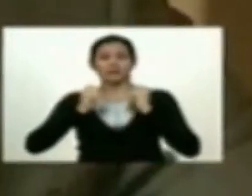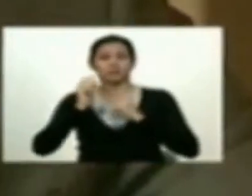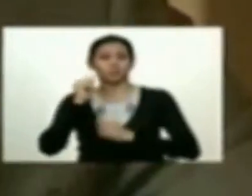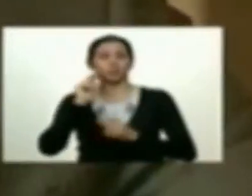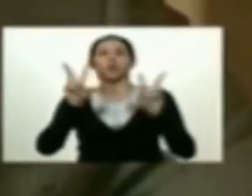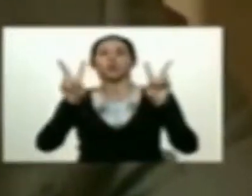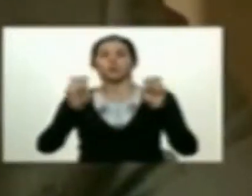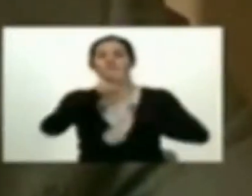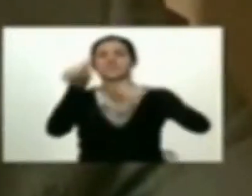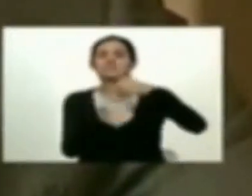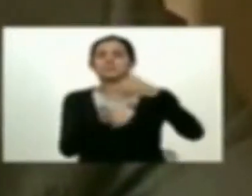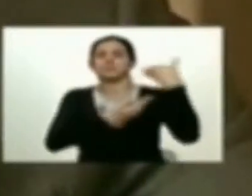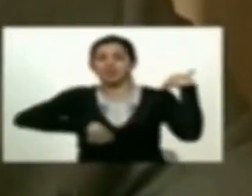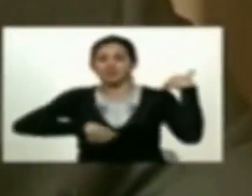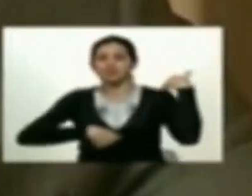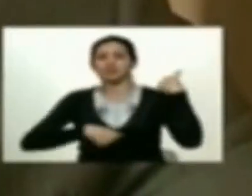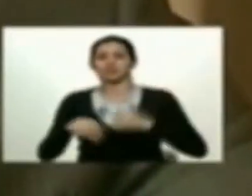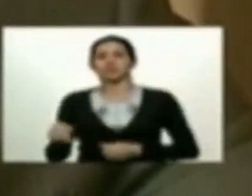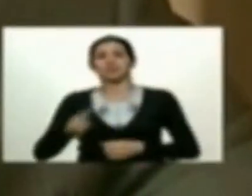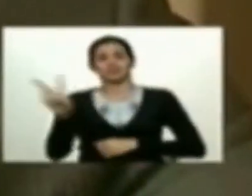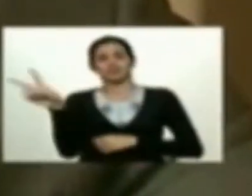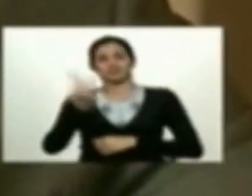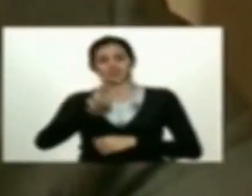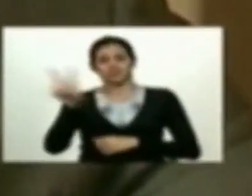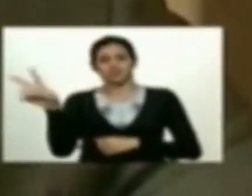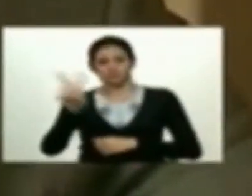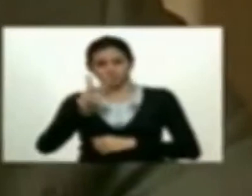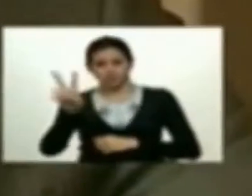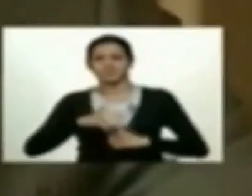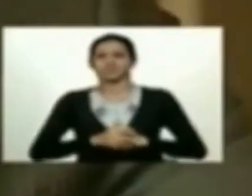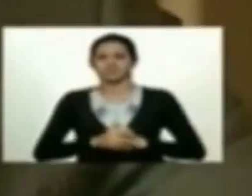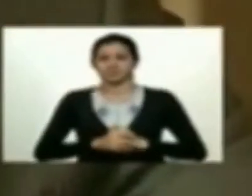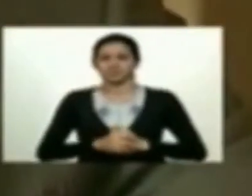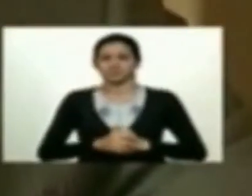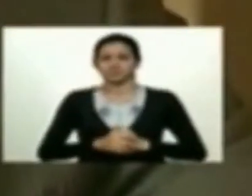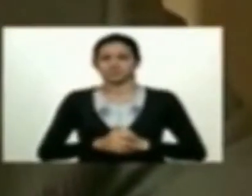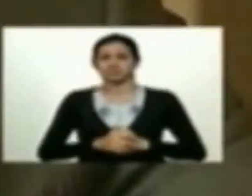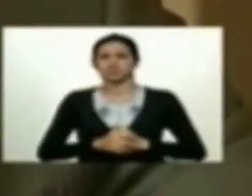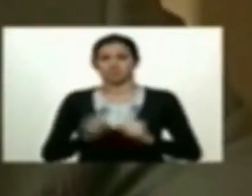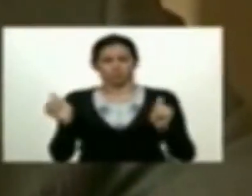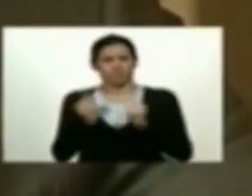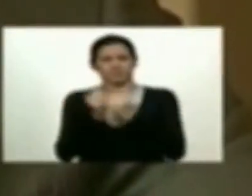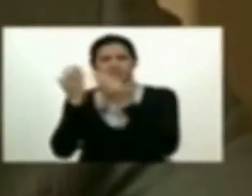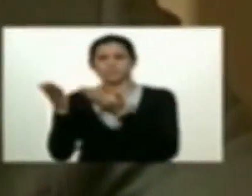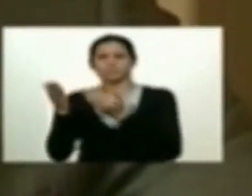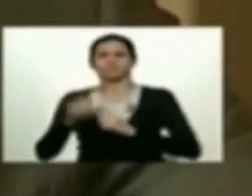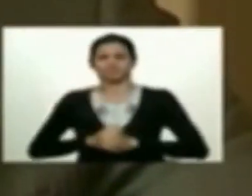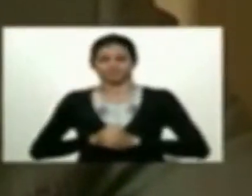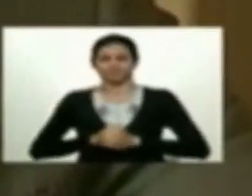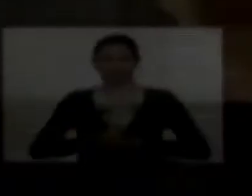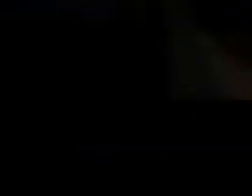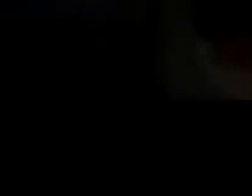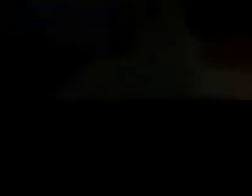vicepresidente de venezuela después de ostentar otros cargos en el pasado incluso con la llamada cuarta república